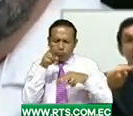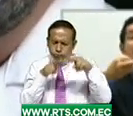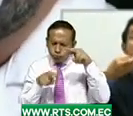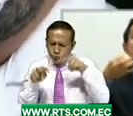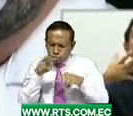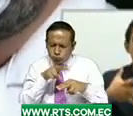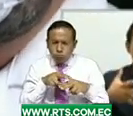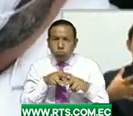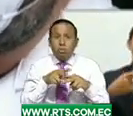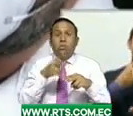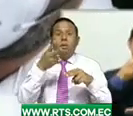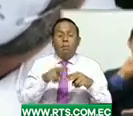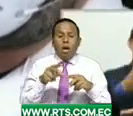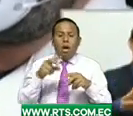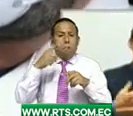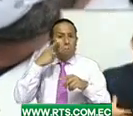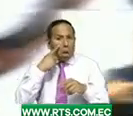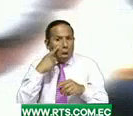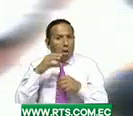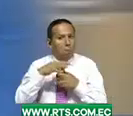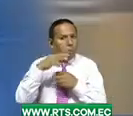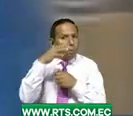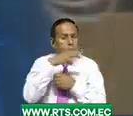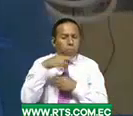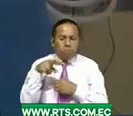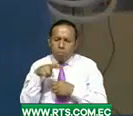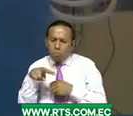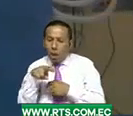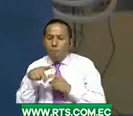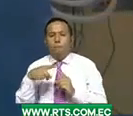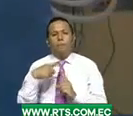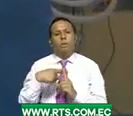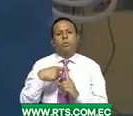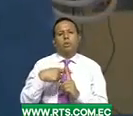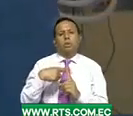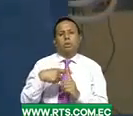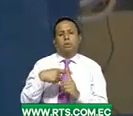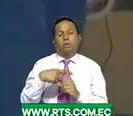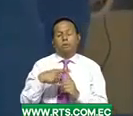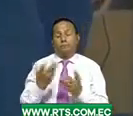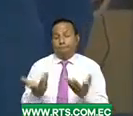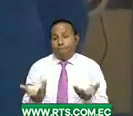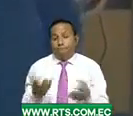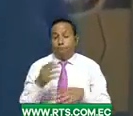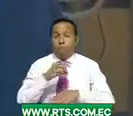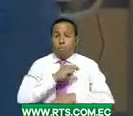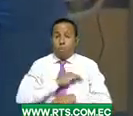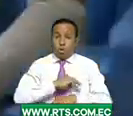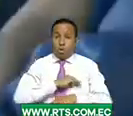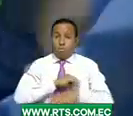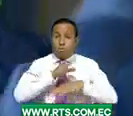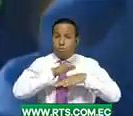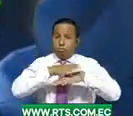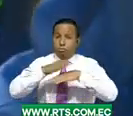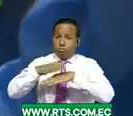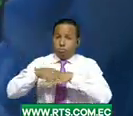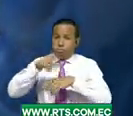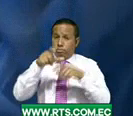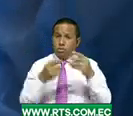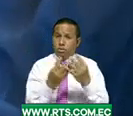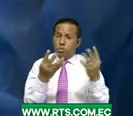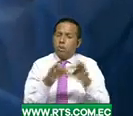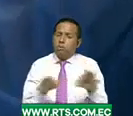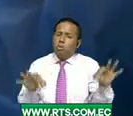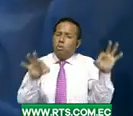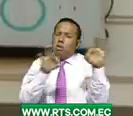sale positivo, y sí tienen que ver con problemas respiratorios. La municipalidad hace un llamado a los ciudadanos: no nos podemos apartar de las normas